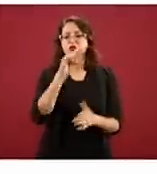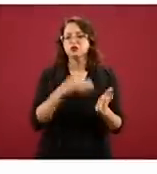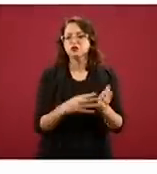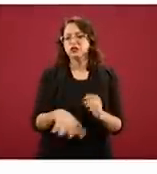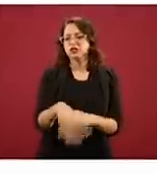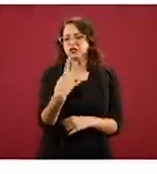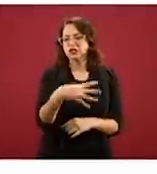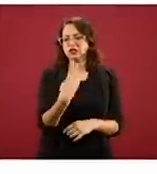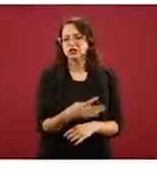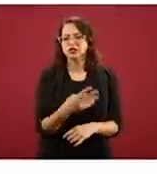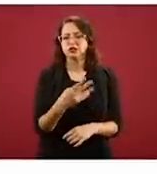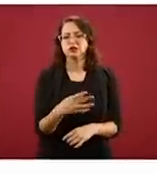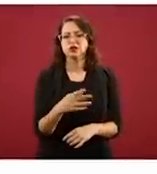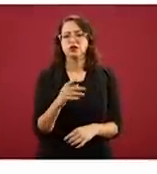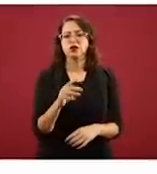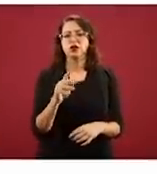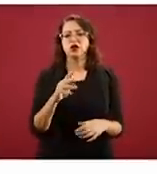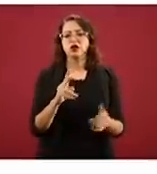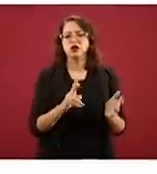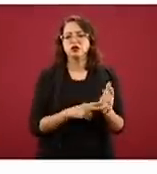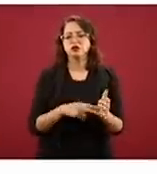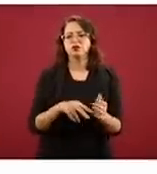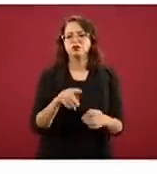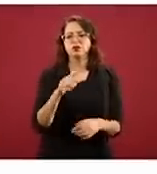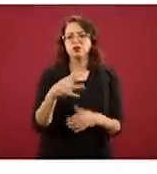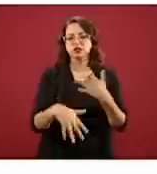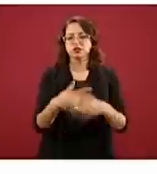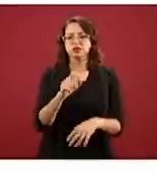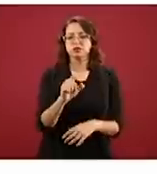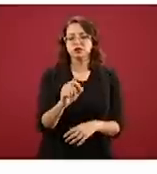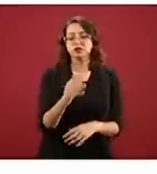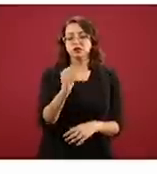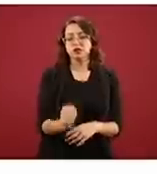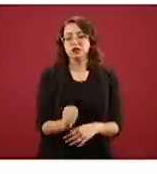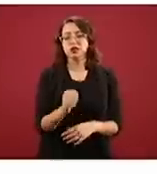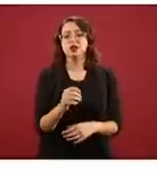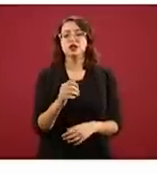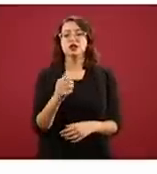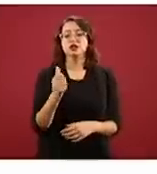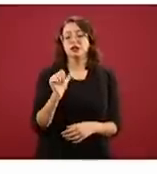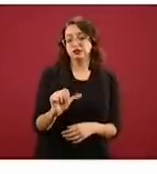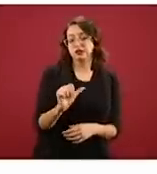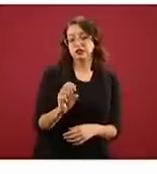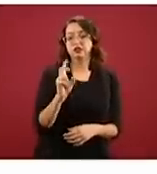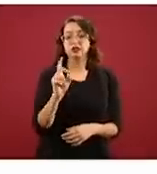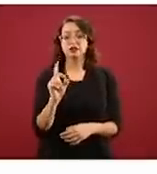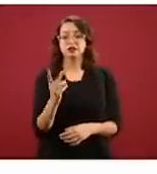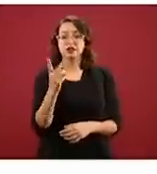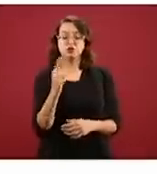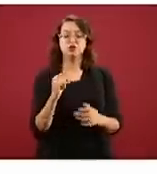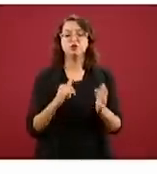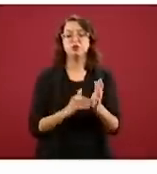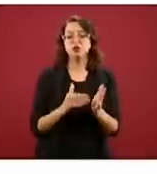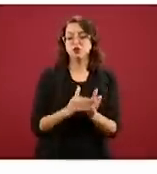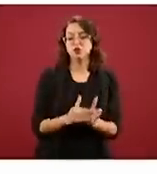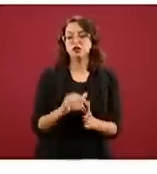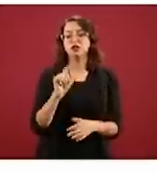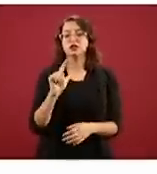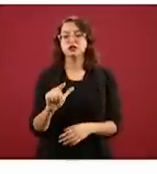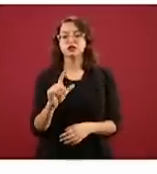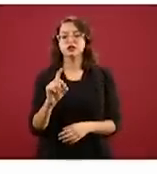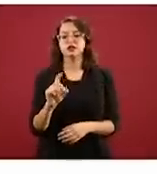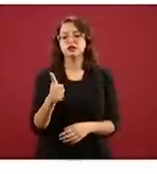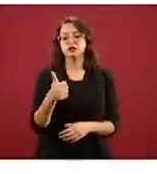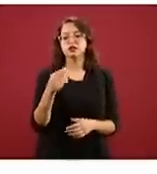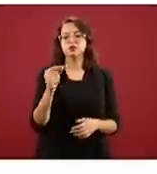33.7, 2015 29.3, el 16 31 millones, el 17 33.6